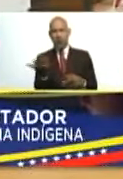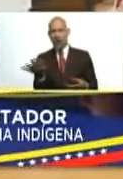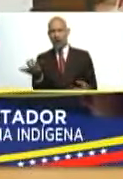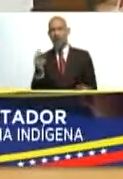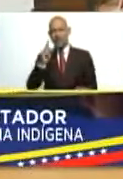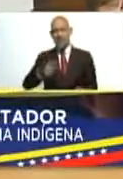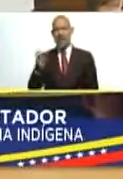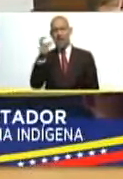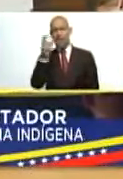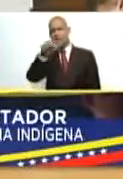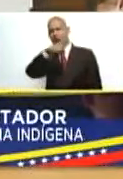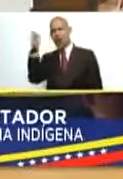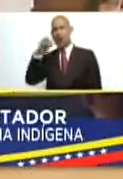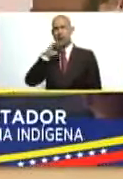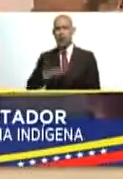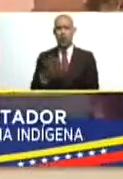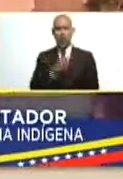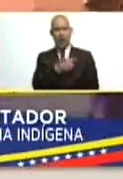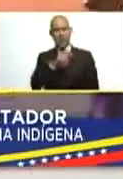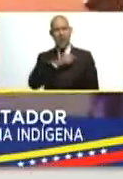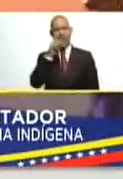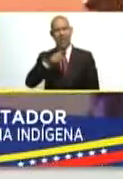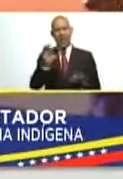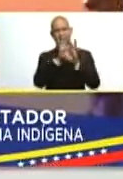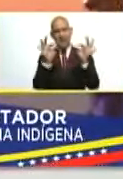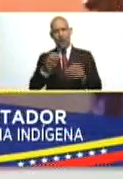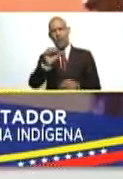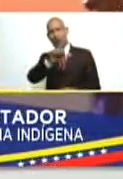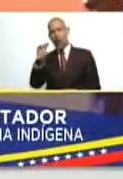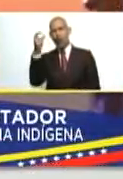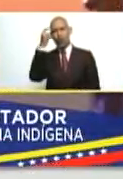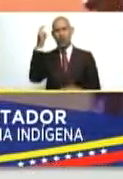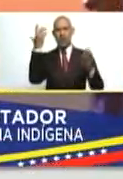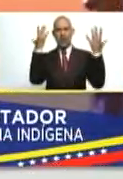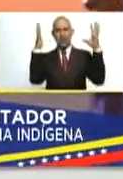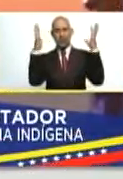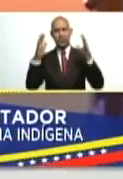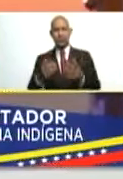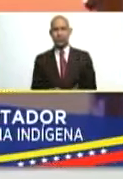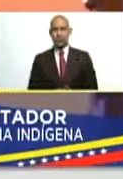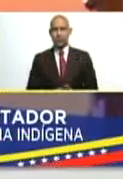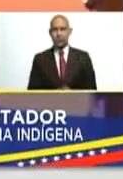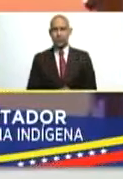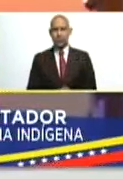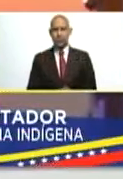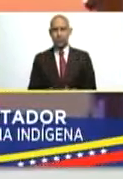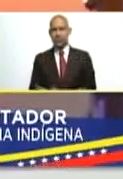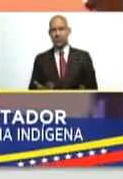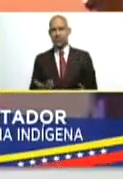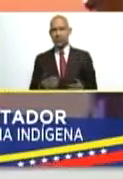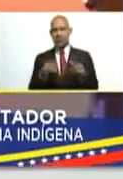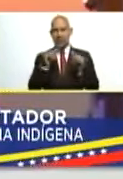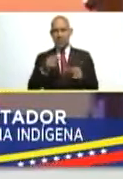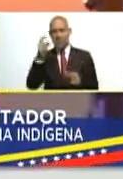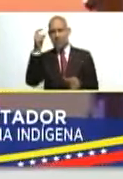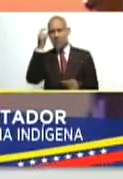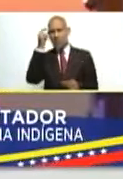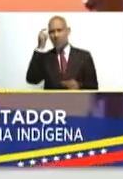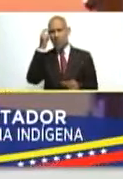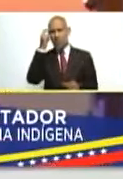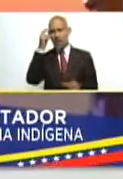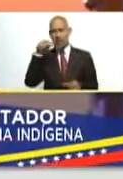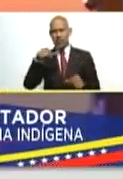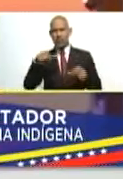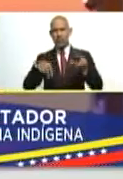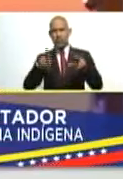tantos días gloriosos España para celebrar. tiene que celebrar el día que inicia